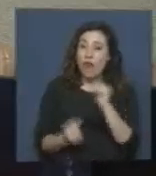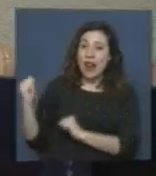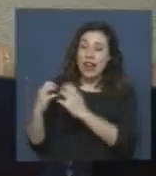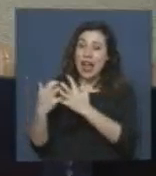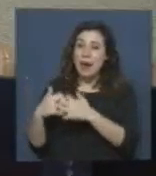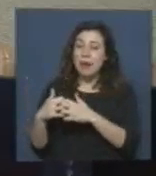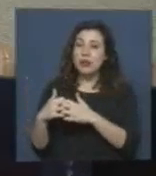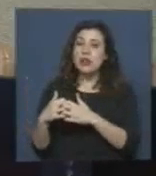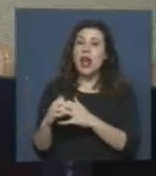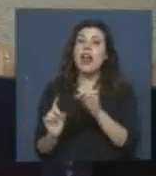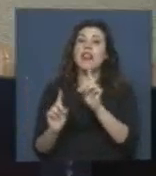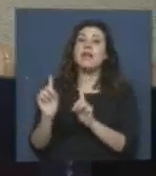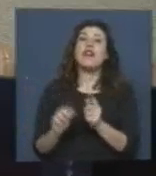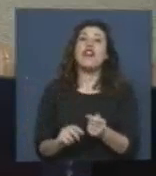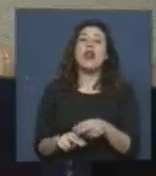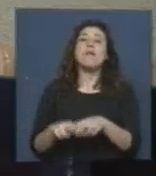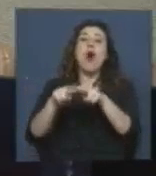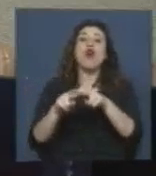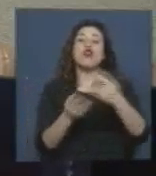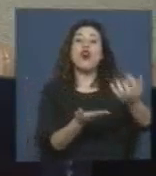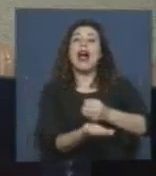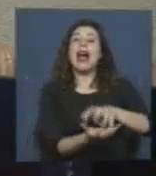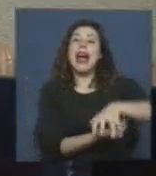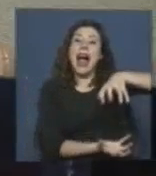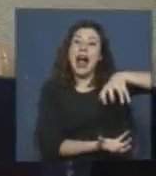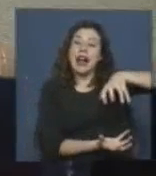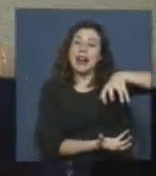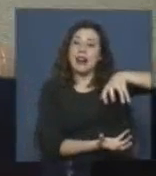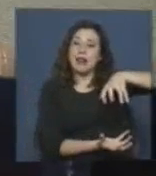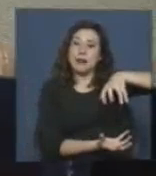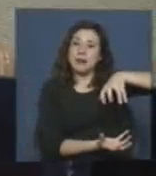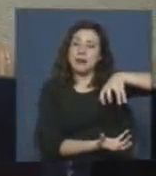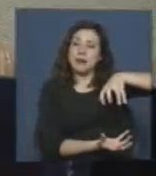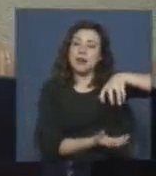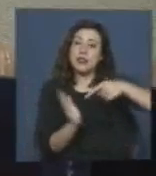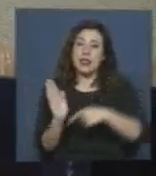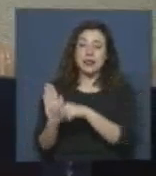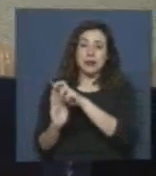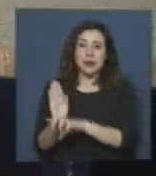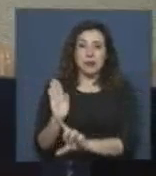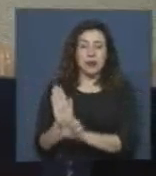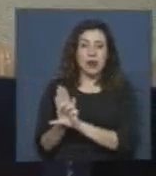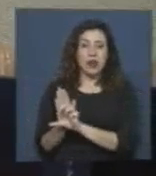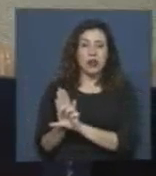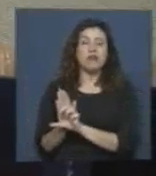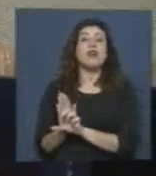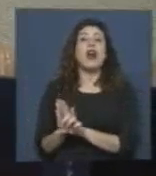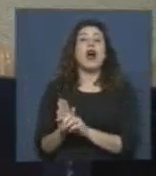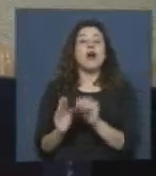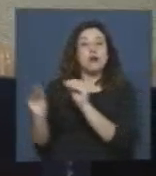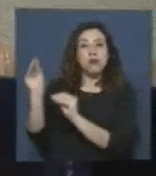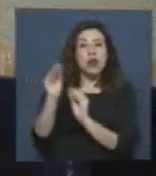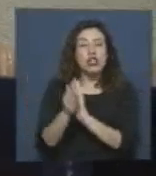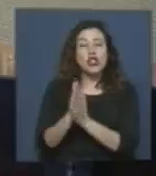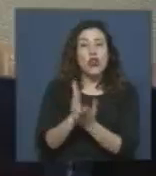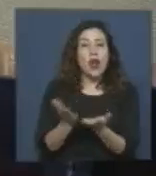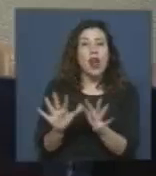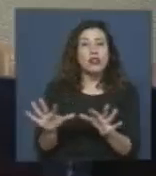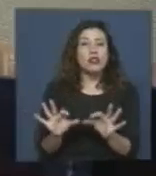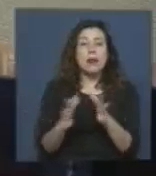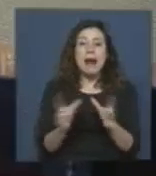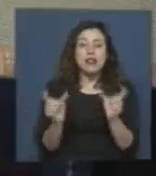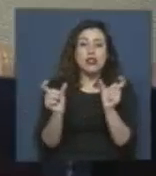sean proporcionales al monto del beneficio obtenido. En definitiva, el proyecto de ley acoge los requerimientos para una mayor